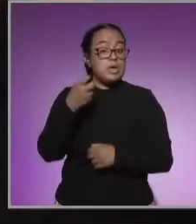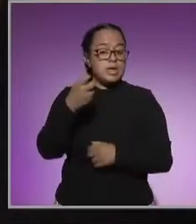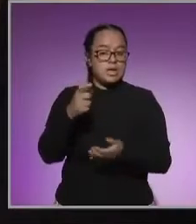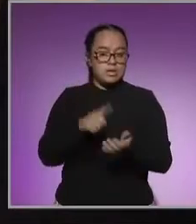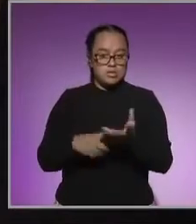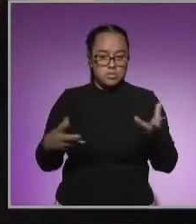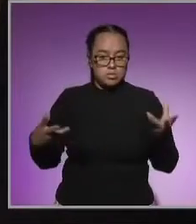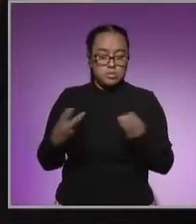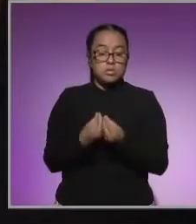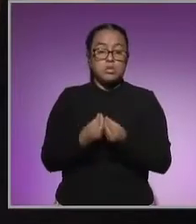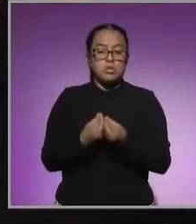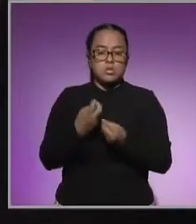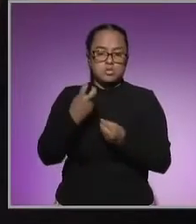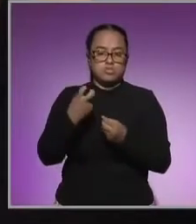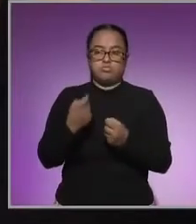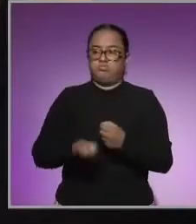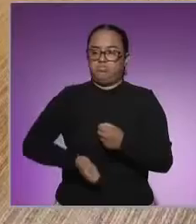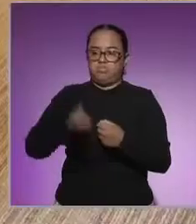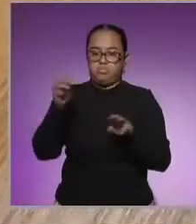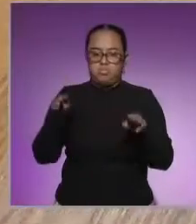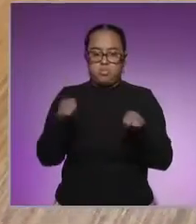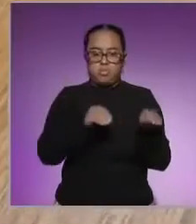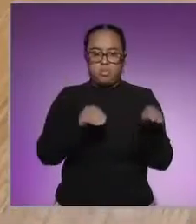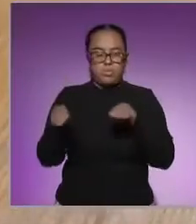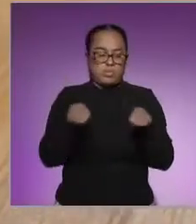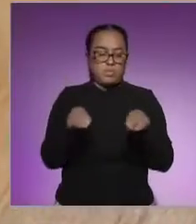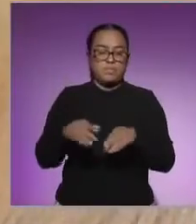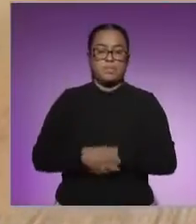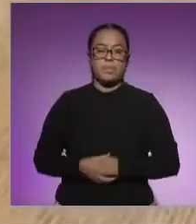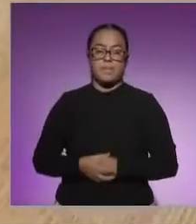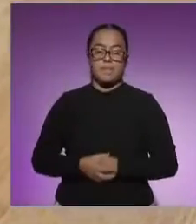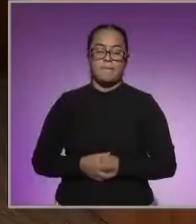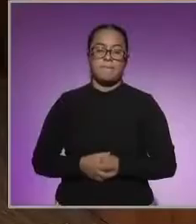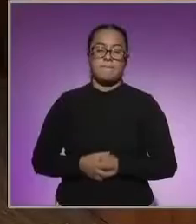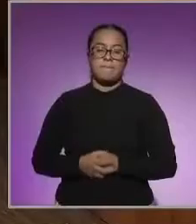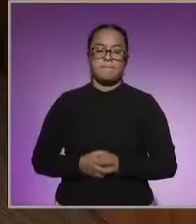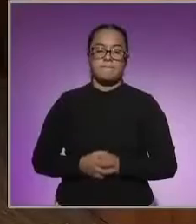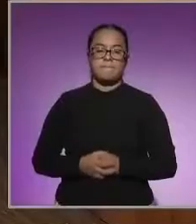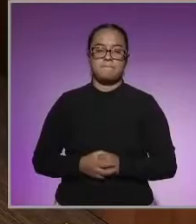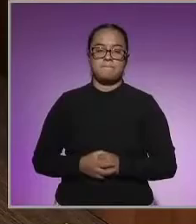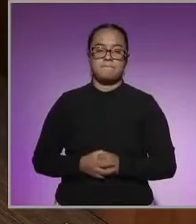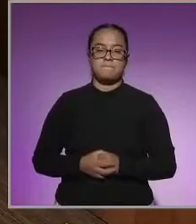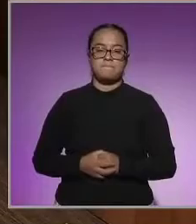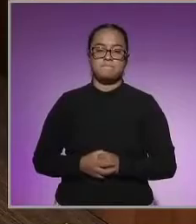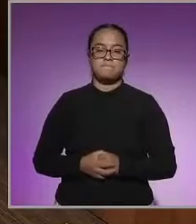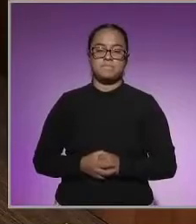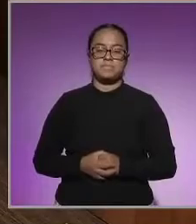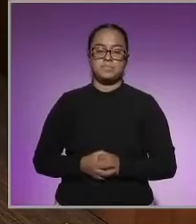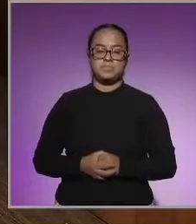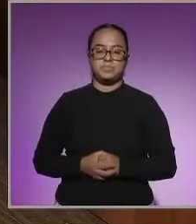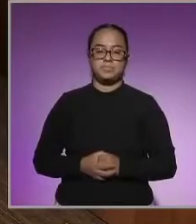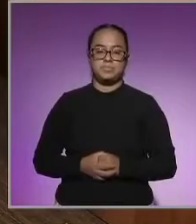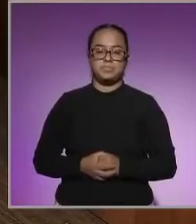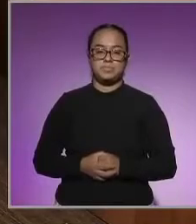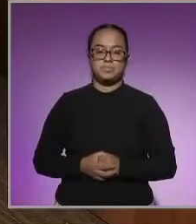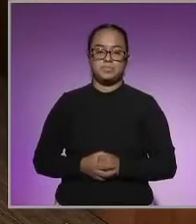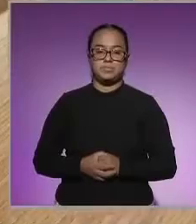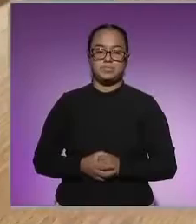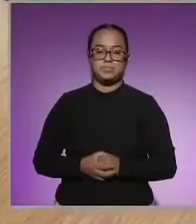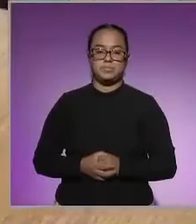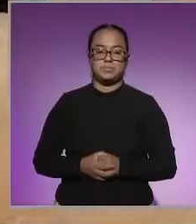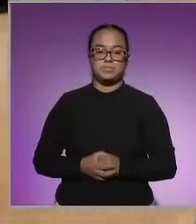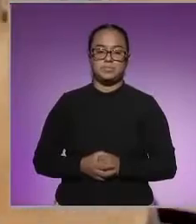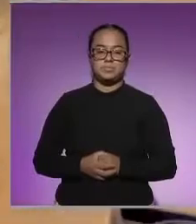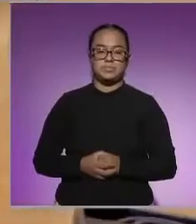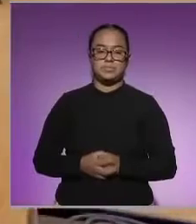aguarda con el primer movimiento allegro maestoso 2 no